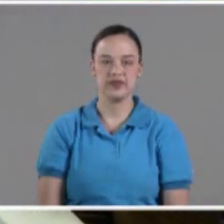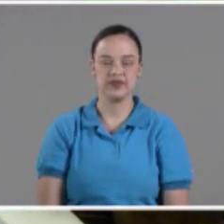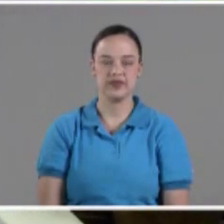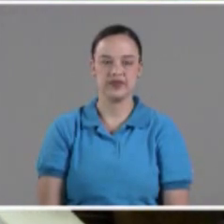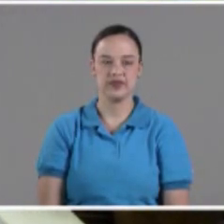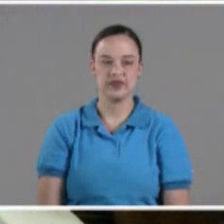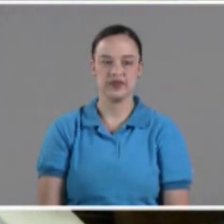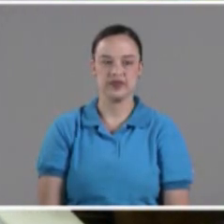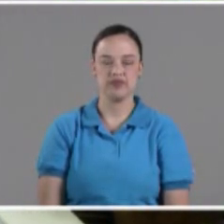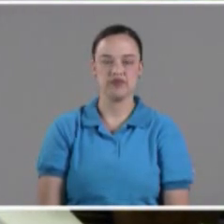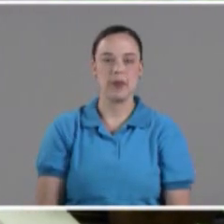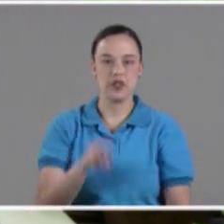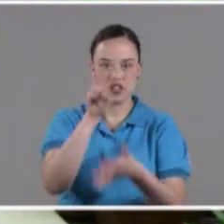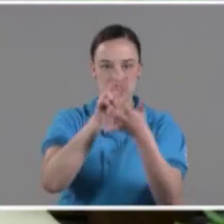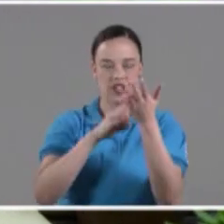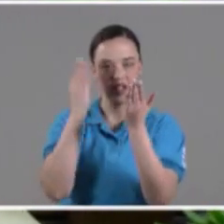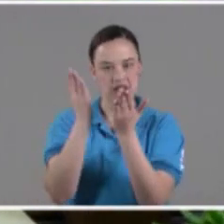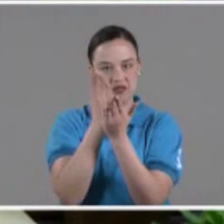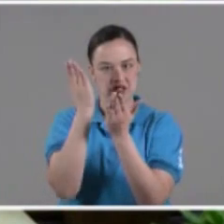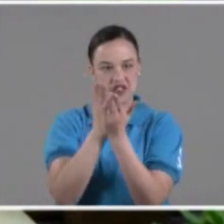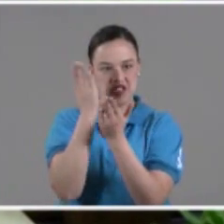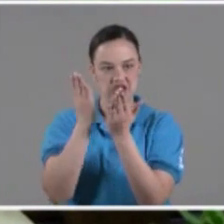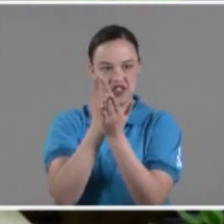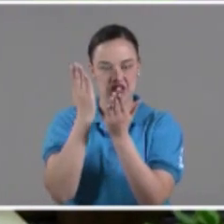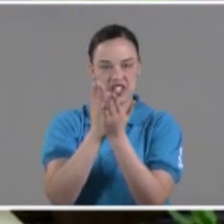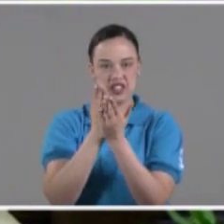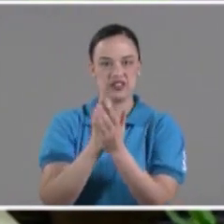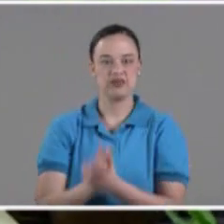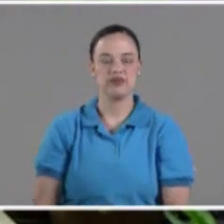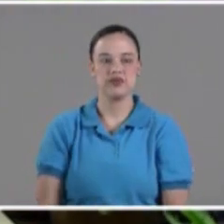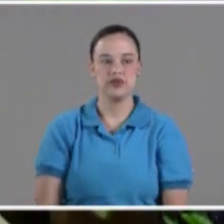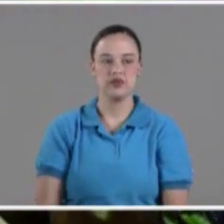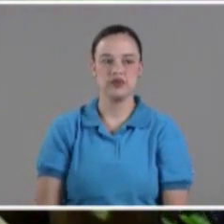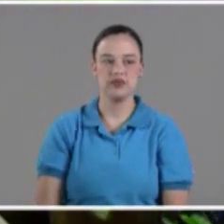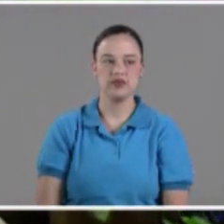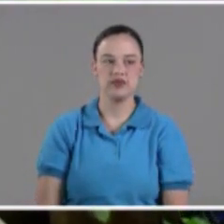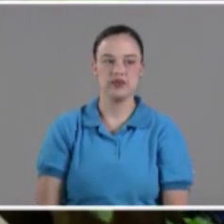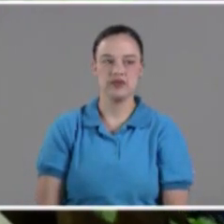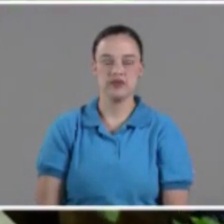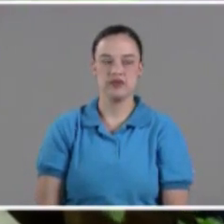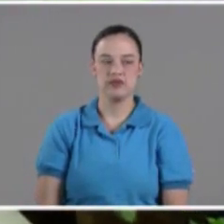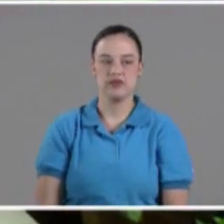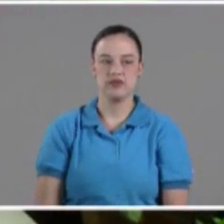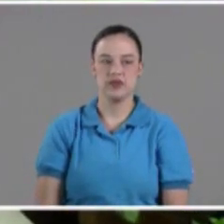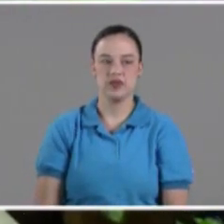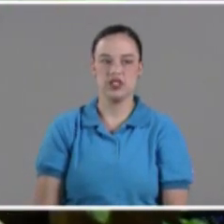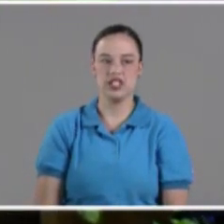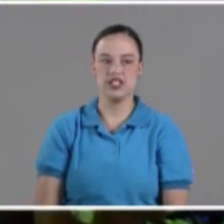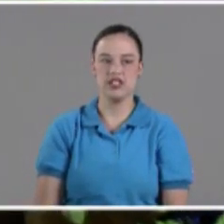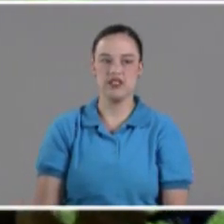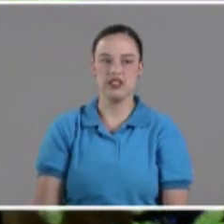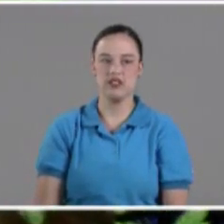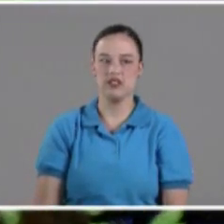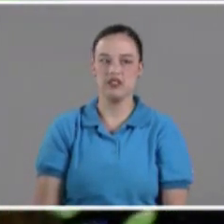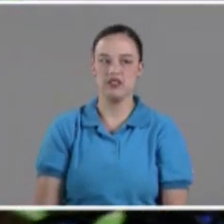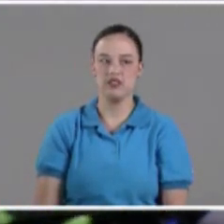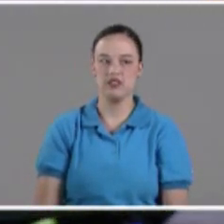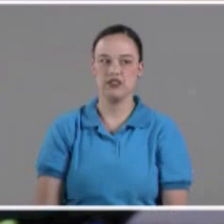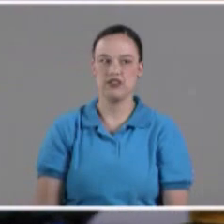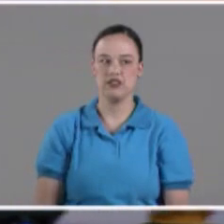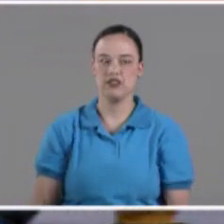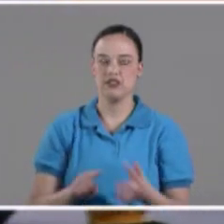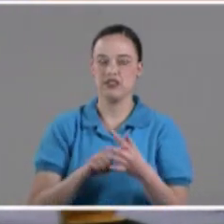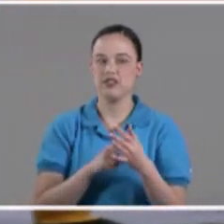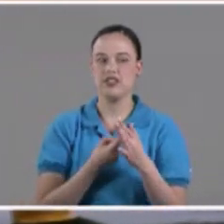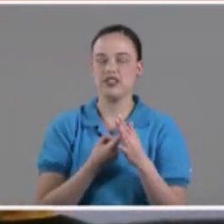aquí Lucas ocho catorce y aquí enfrente segunda de Corintios 12 17 empecemos por acá